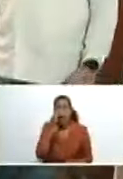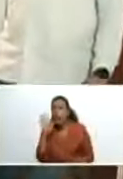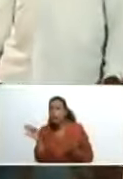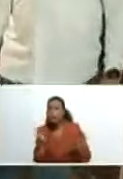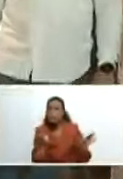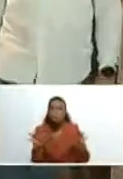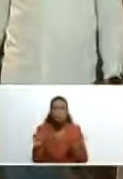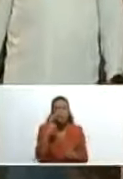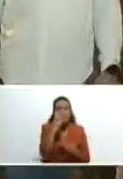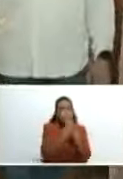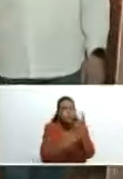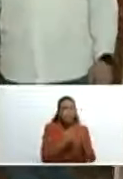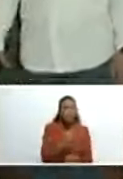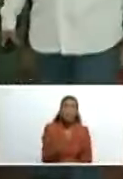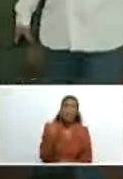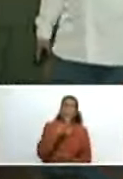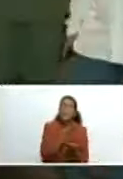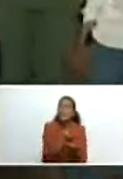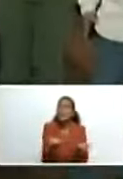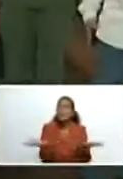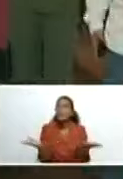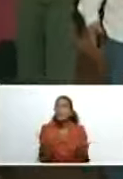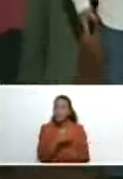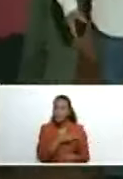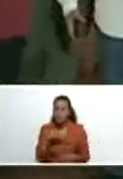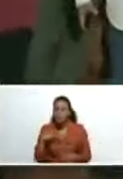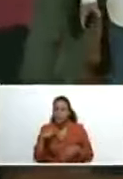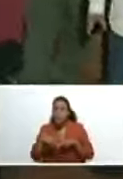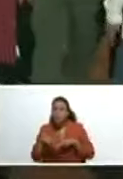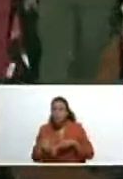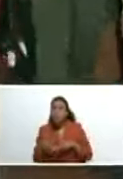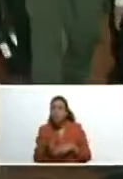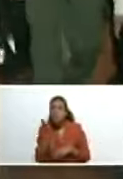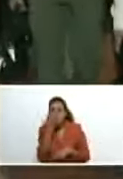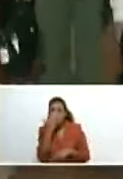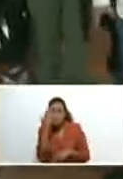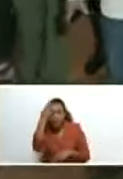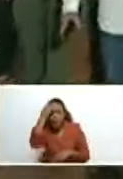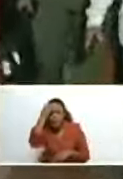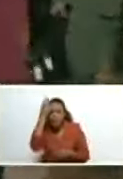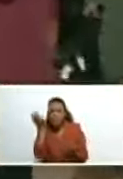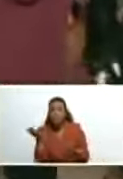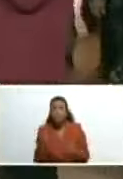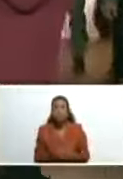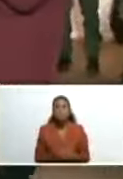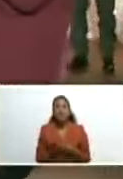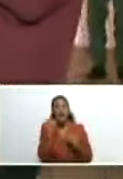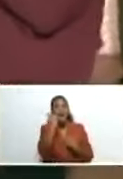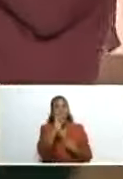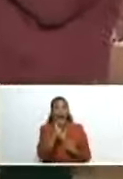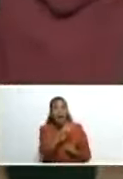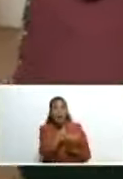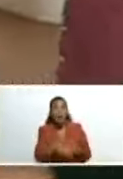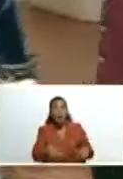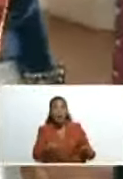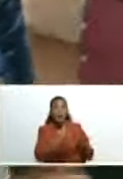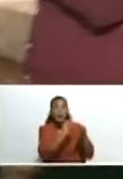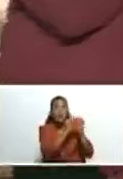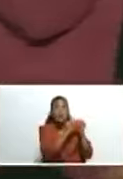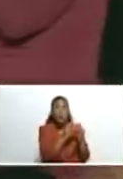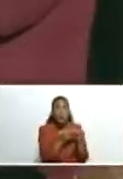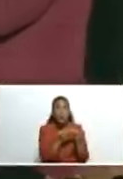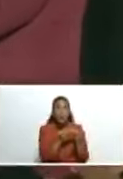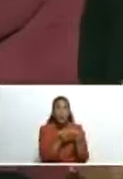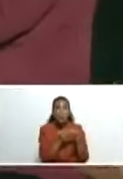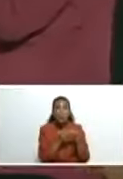así. ¿Qué más podemos ofertarle nosotros a los niños, a las niñas? Aquí tenemos una de las piezas recuperadas